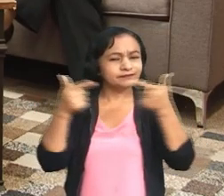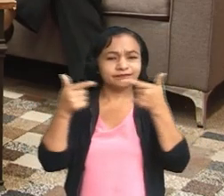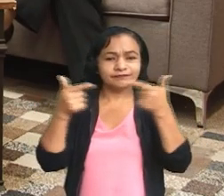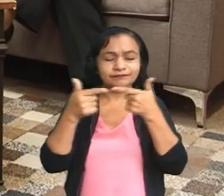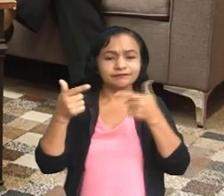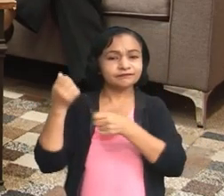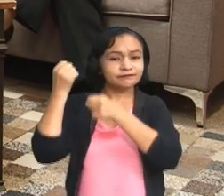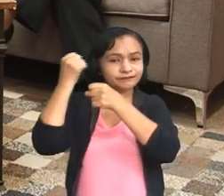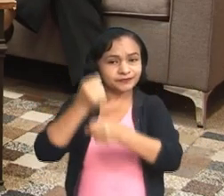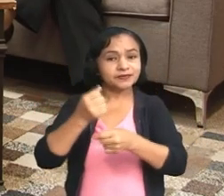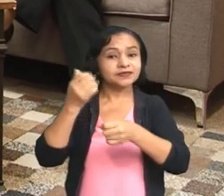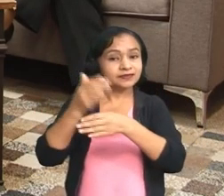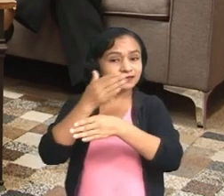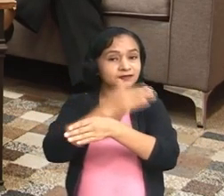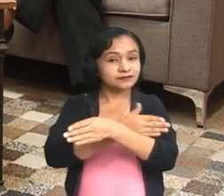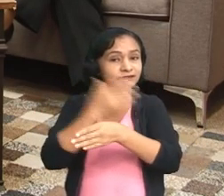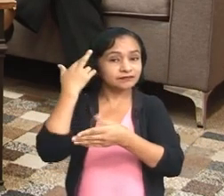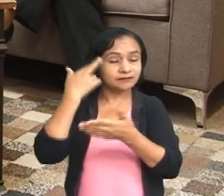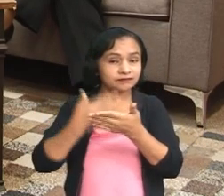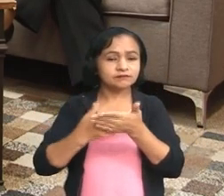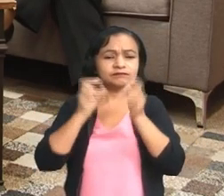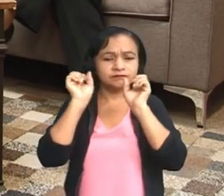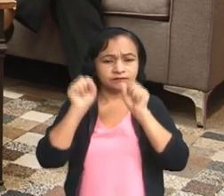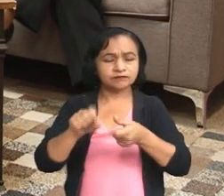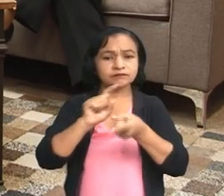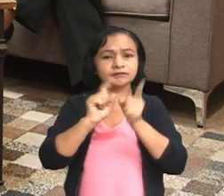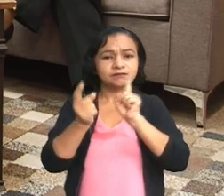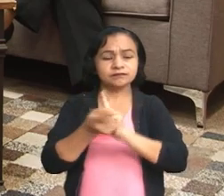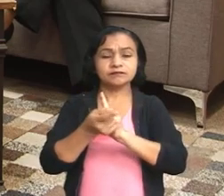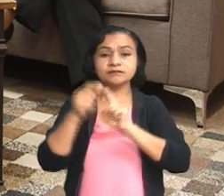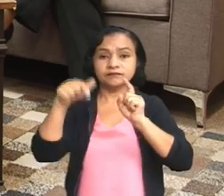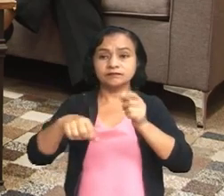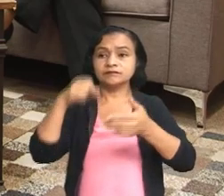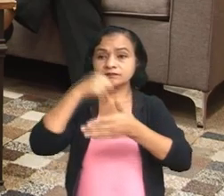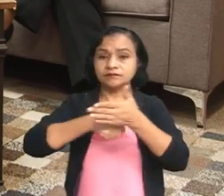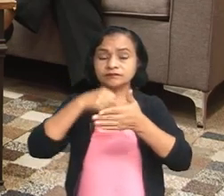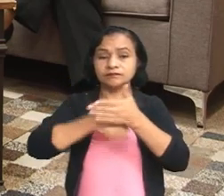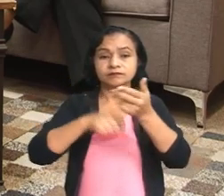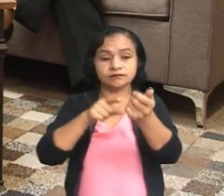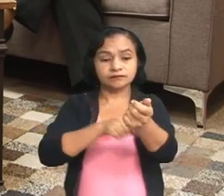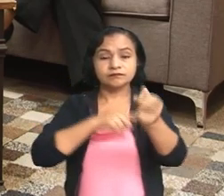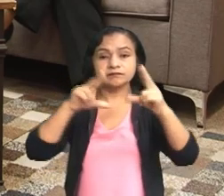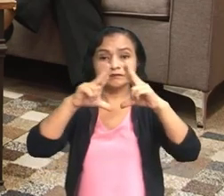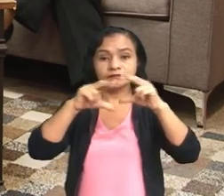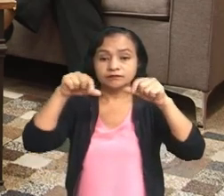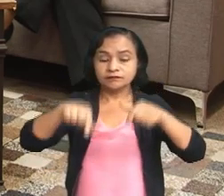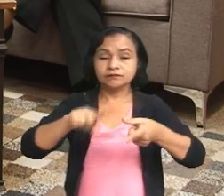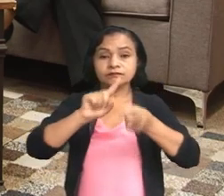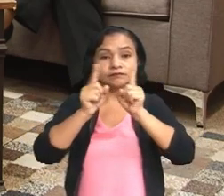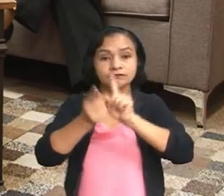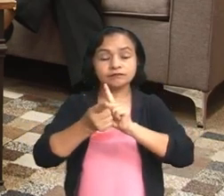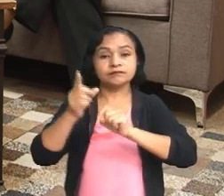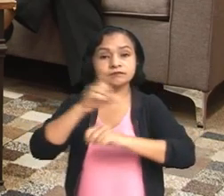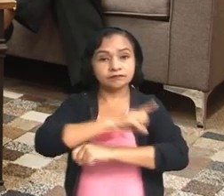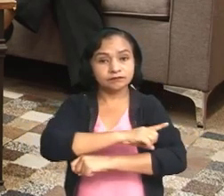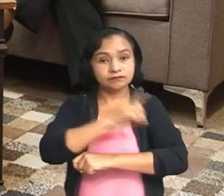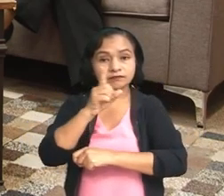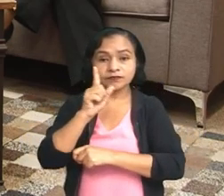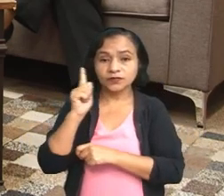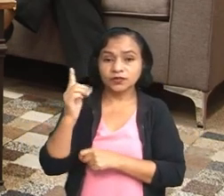impuesta también, lo pudimos superar, hagamos los esfuerzos, hermanos nicaragüenses, por superar también hoy día